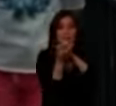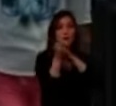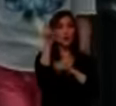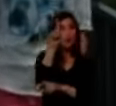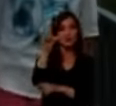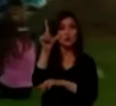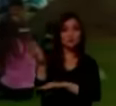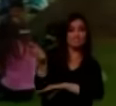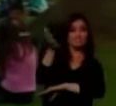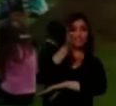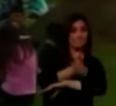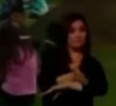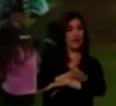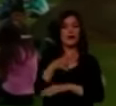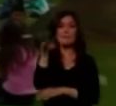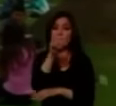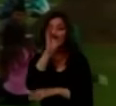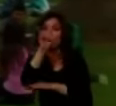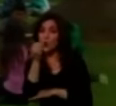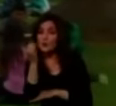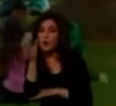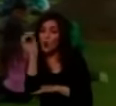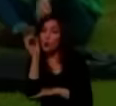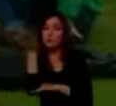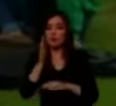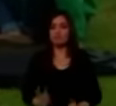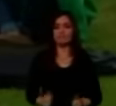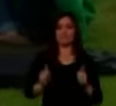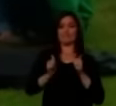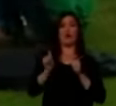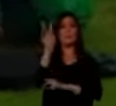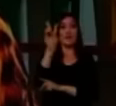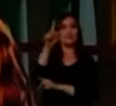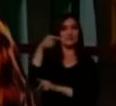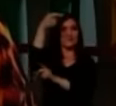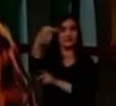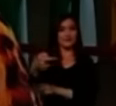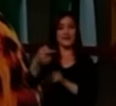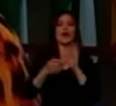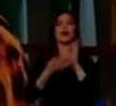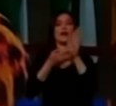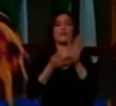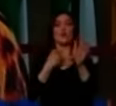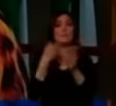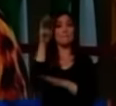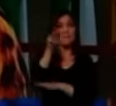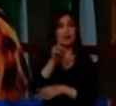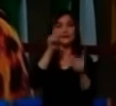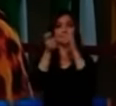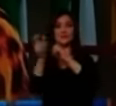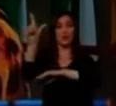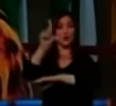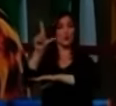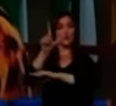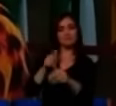al lunes anterior, y si caen miércoles o jueves, el descanso será el viernes siguiente. Que si es martes pasa a lunes, porque está más cerca